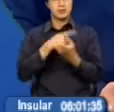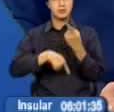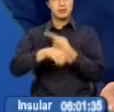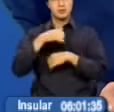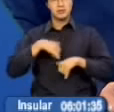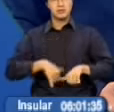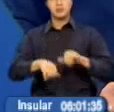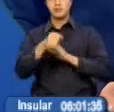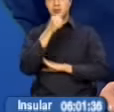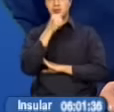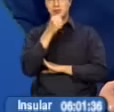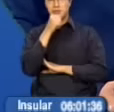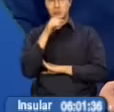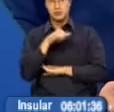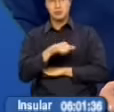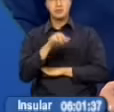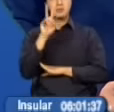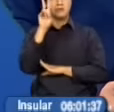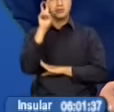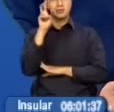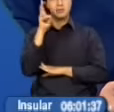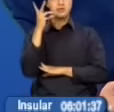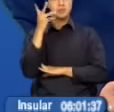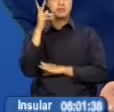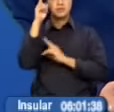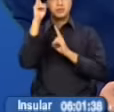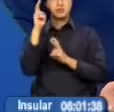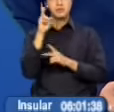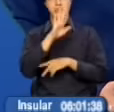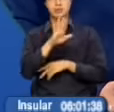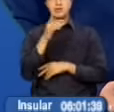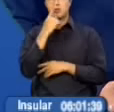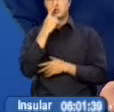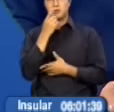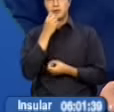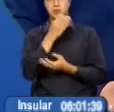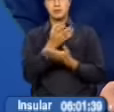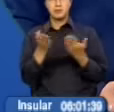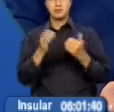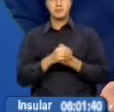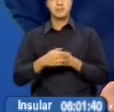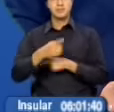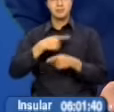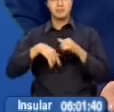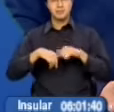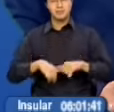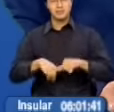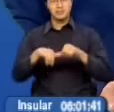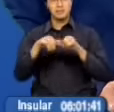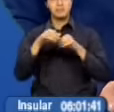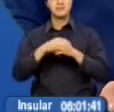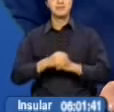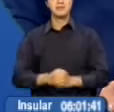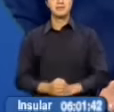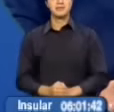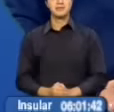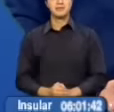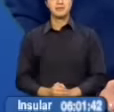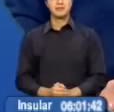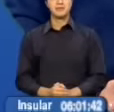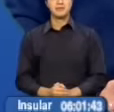regresar carlos abascal también estará hablando sobre este encuentro y otros temas de su interés en pensamiento crítico que volvemos con más esto es noticias